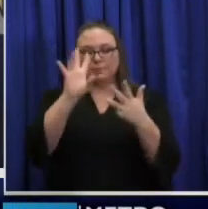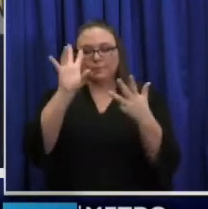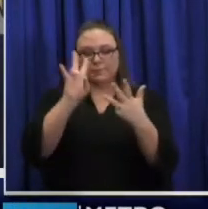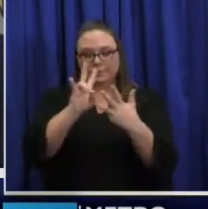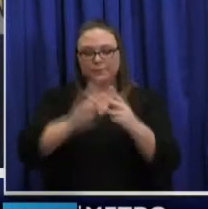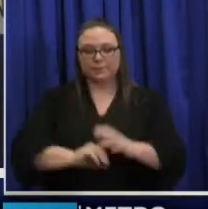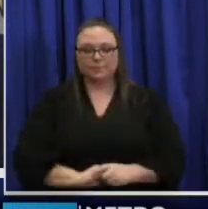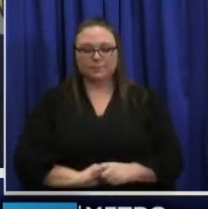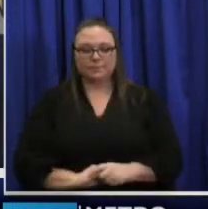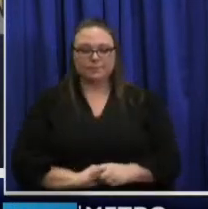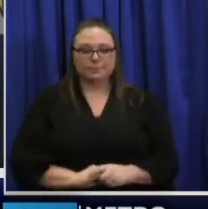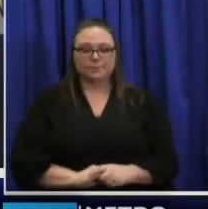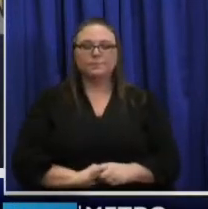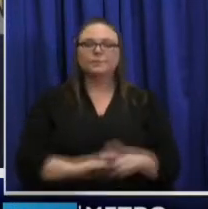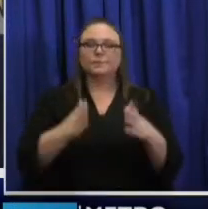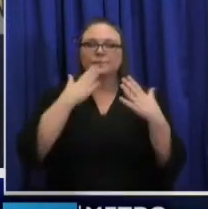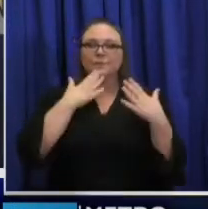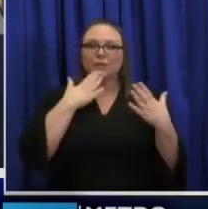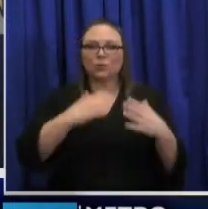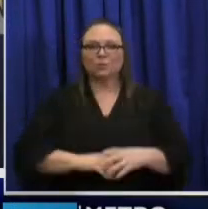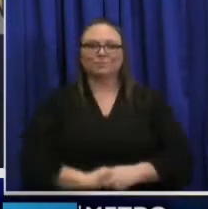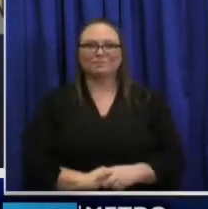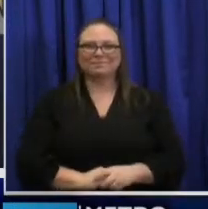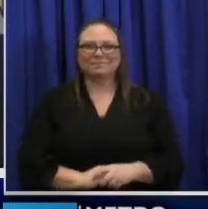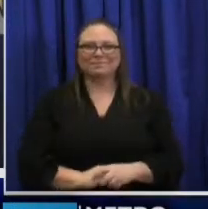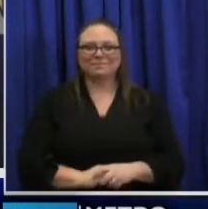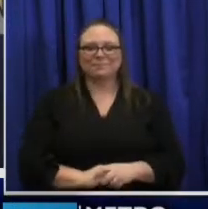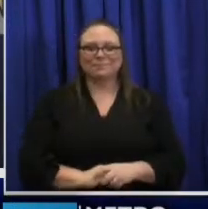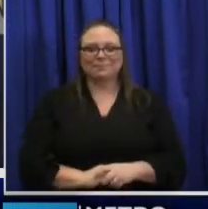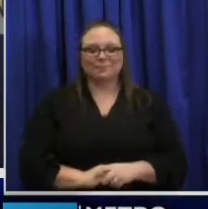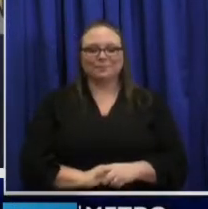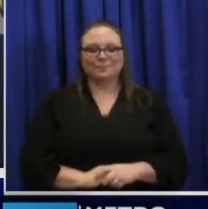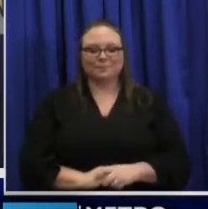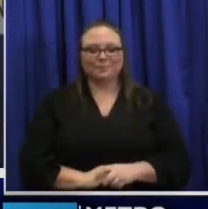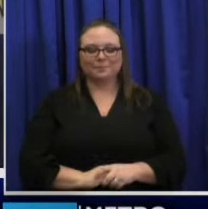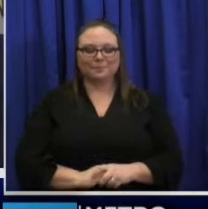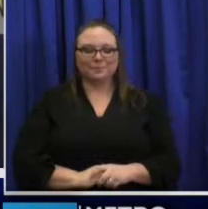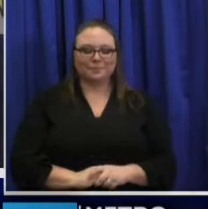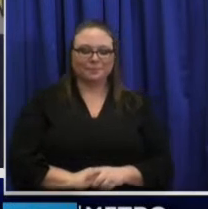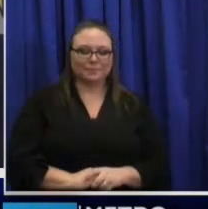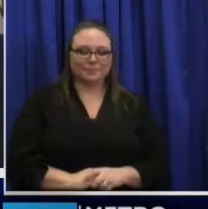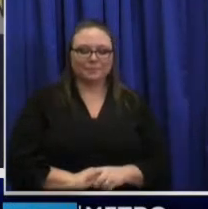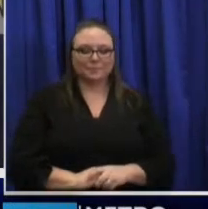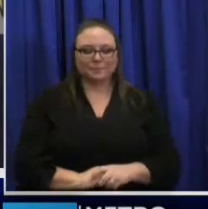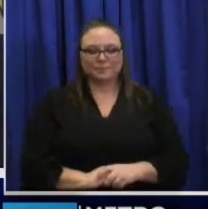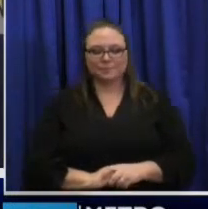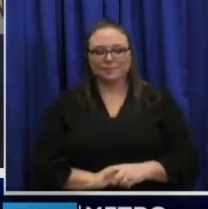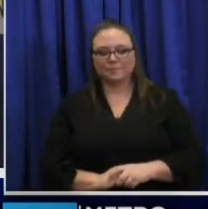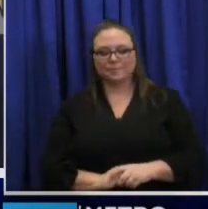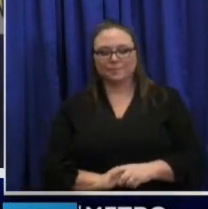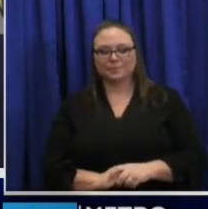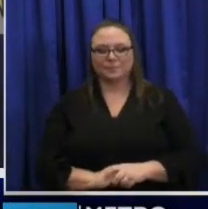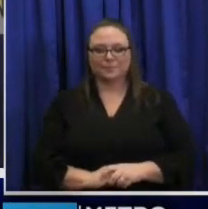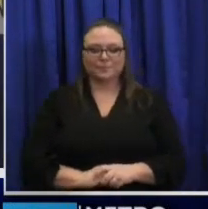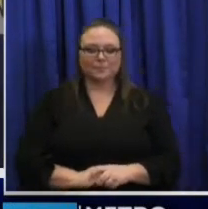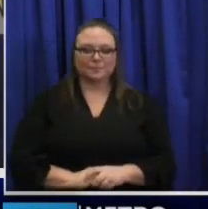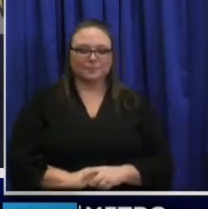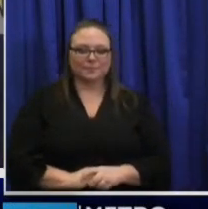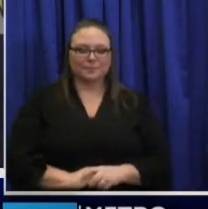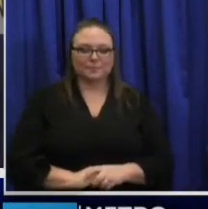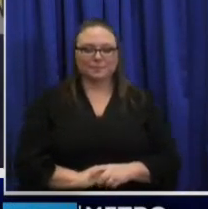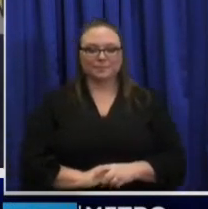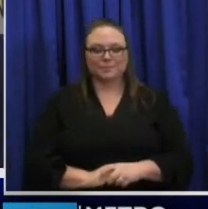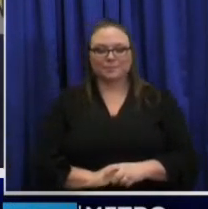la posibilidad de estar expuesto al virus o contagiarlo a otras personas. Más información sobre las pruebas están